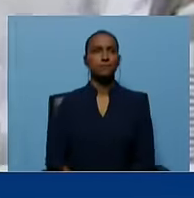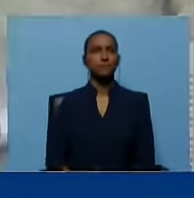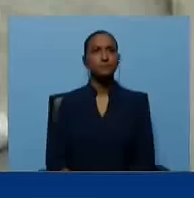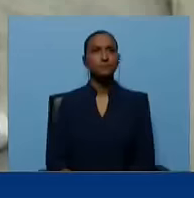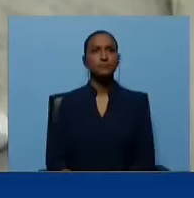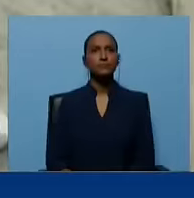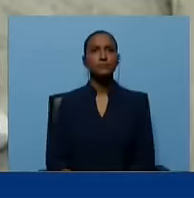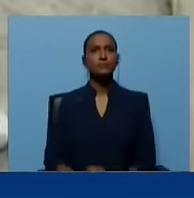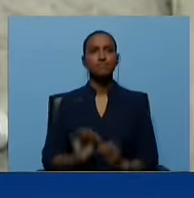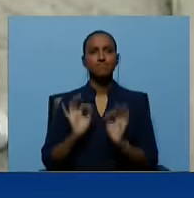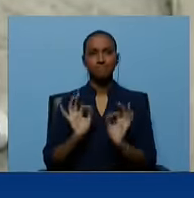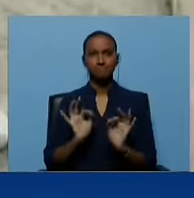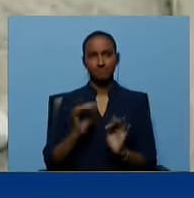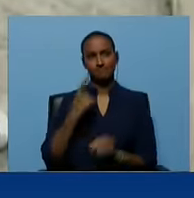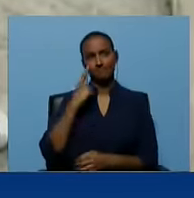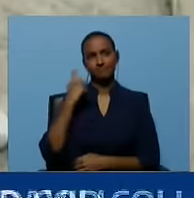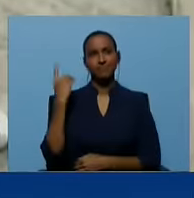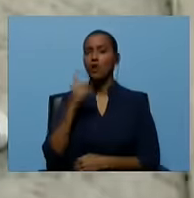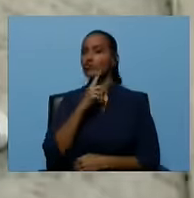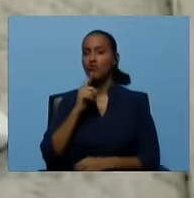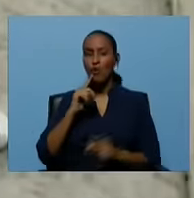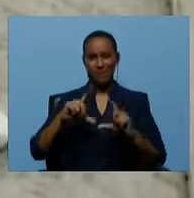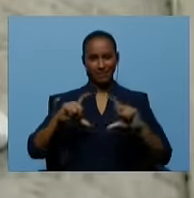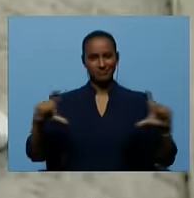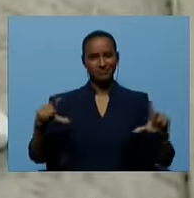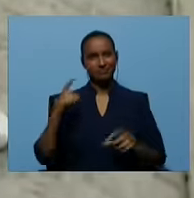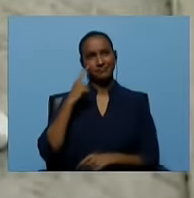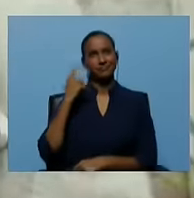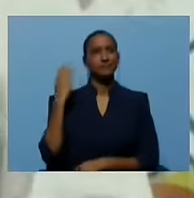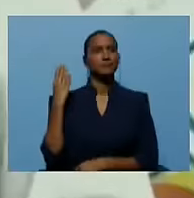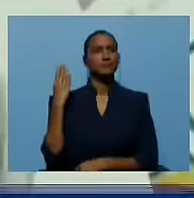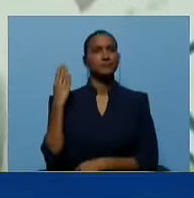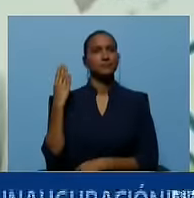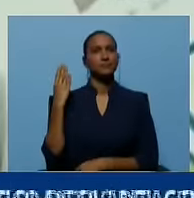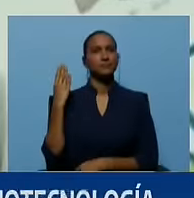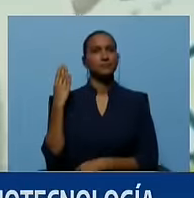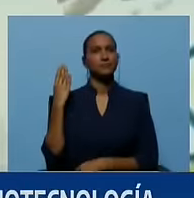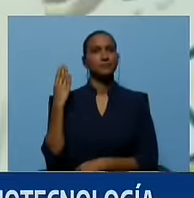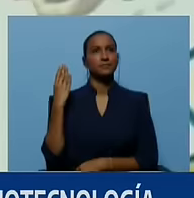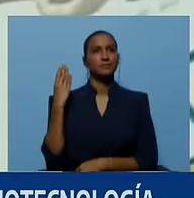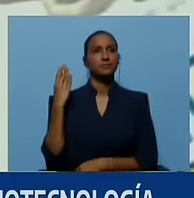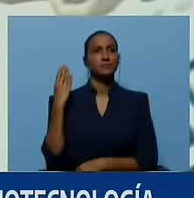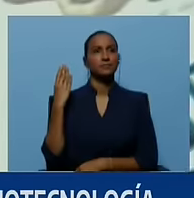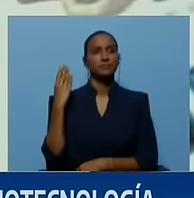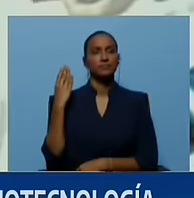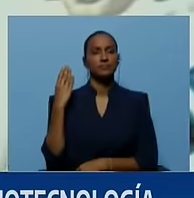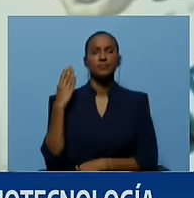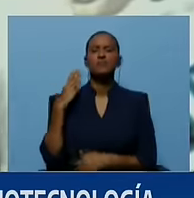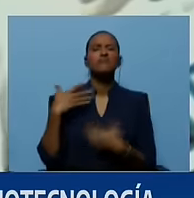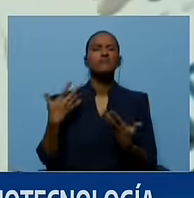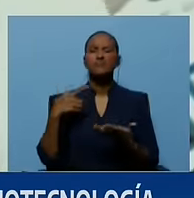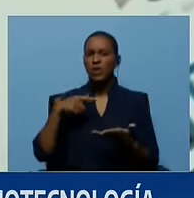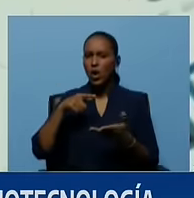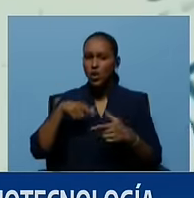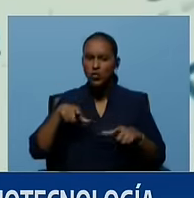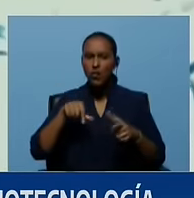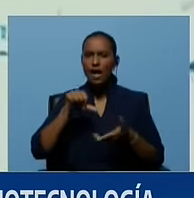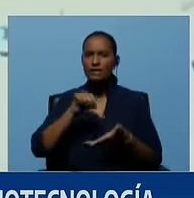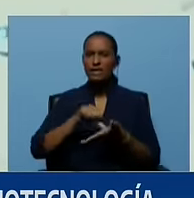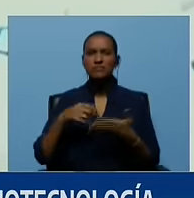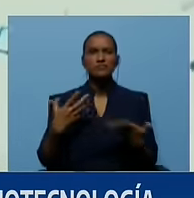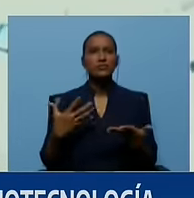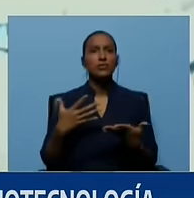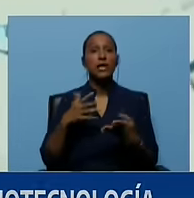al Centro de Biotecnología Agrícola, doctor Humberto Fernández Morán. Este centro está conformado por